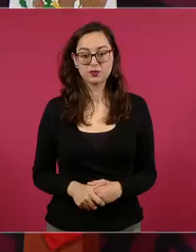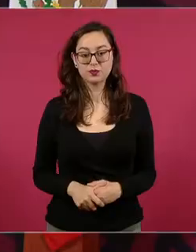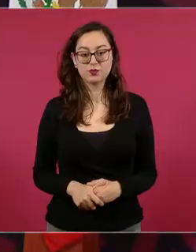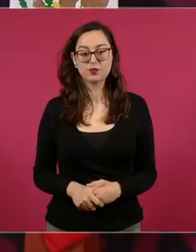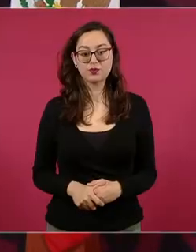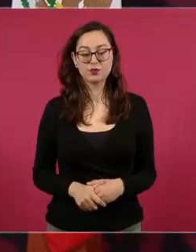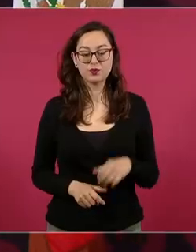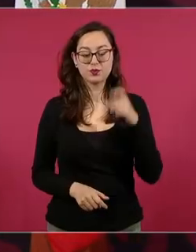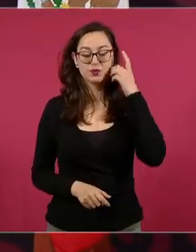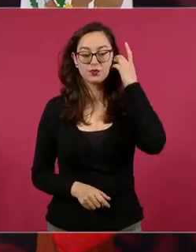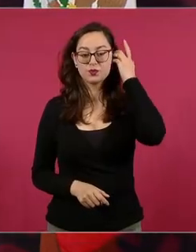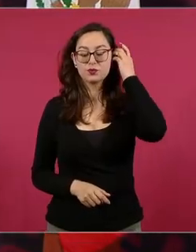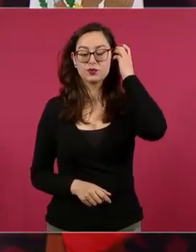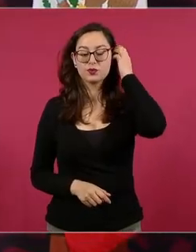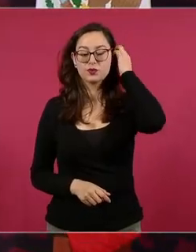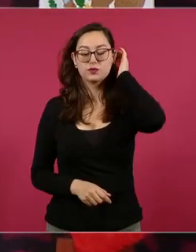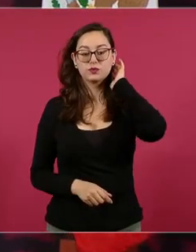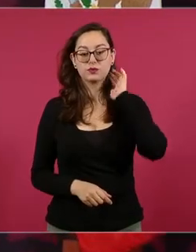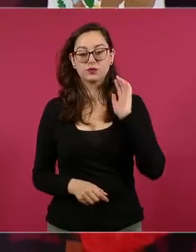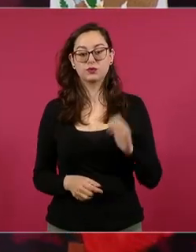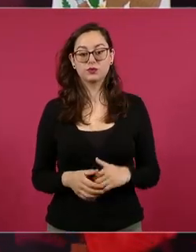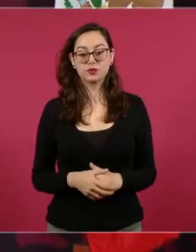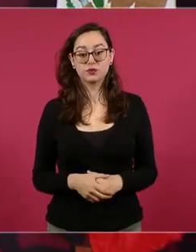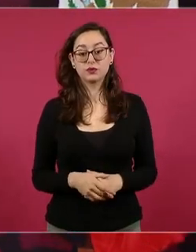una empresa en Pemex,